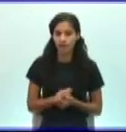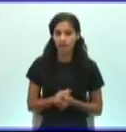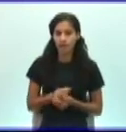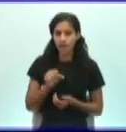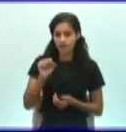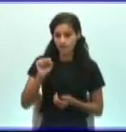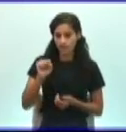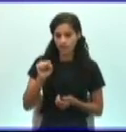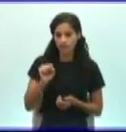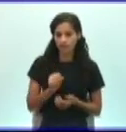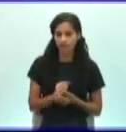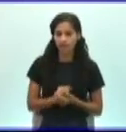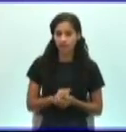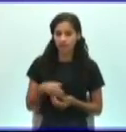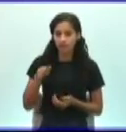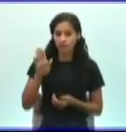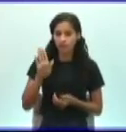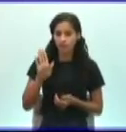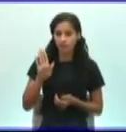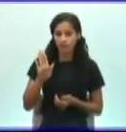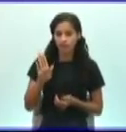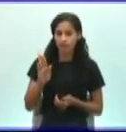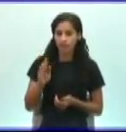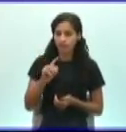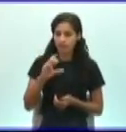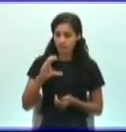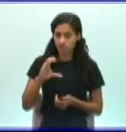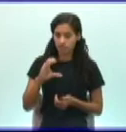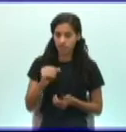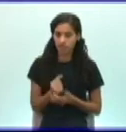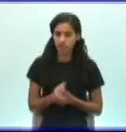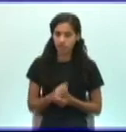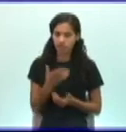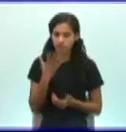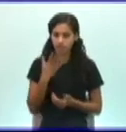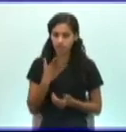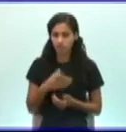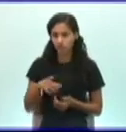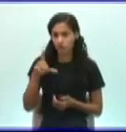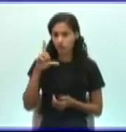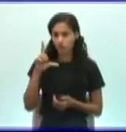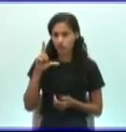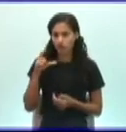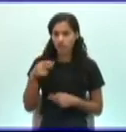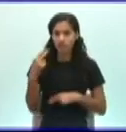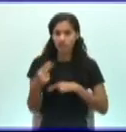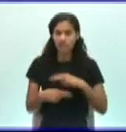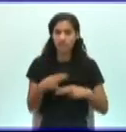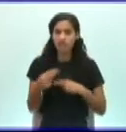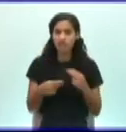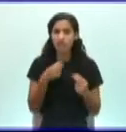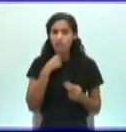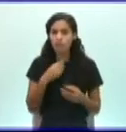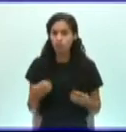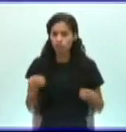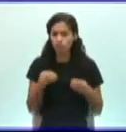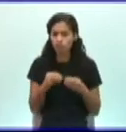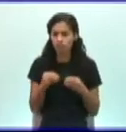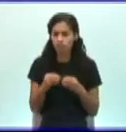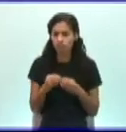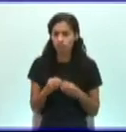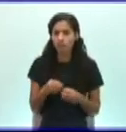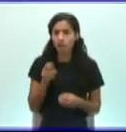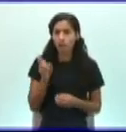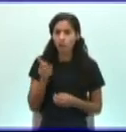F, B, C con la consonante L, se forman las combinaciones